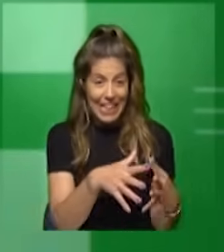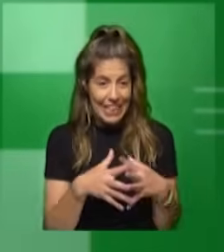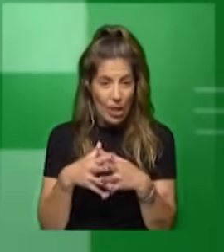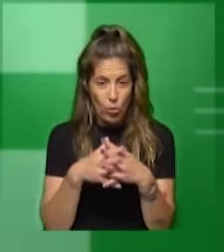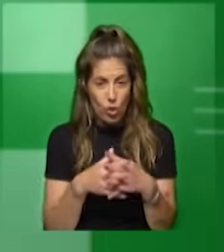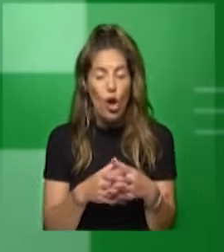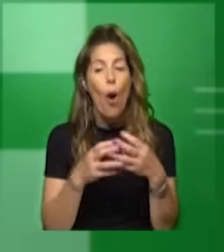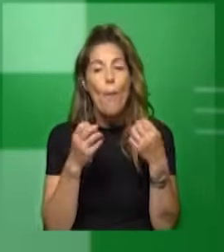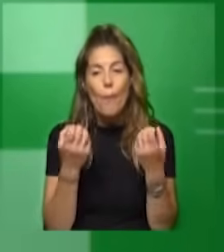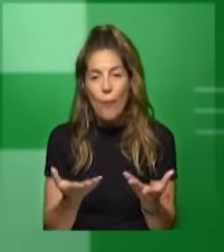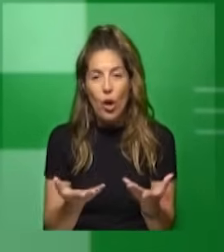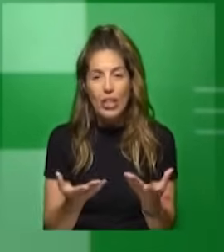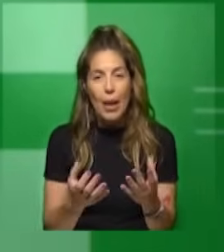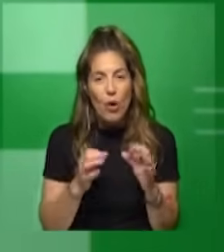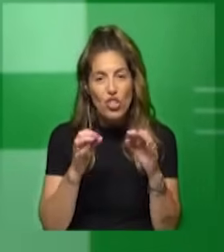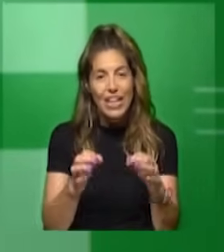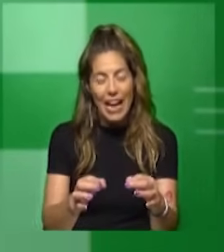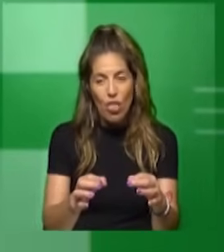porque hemos llegado